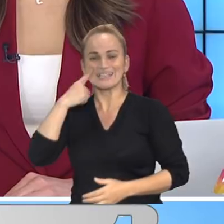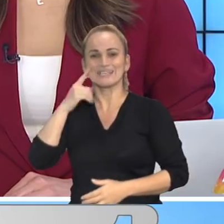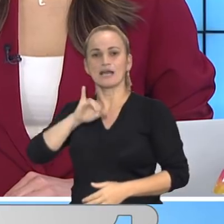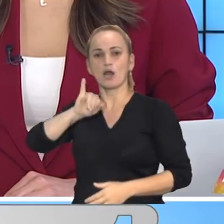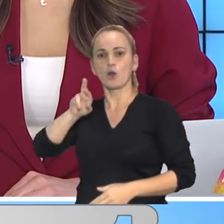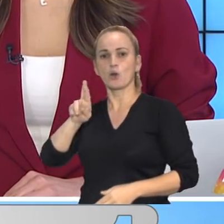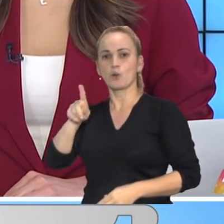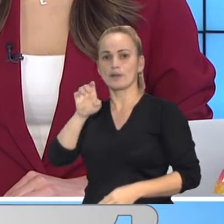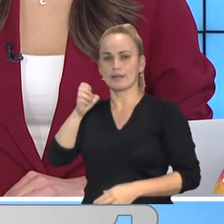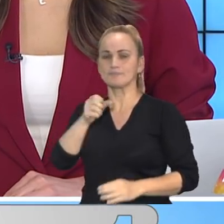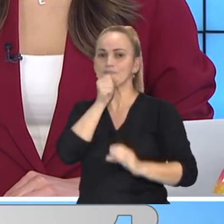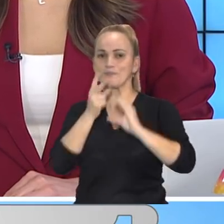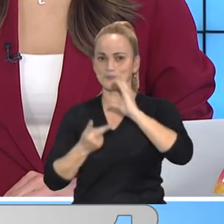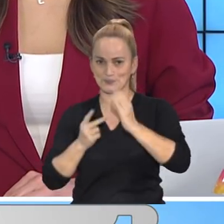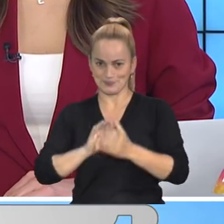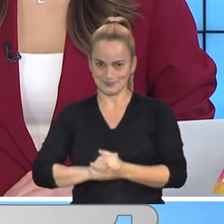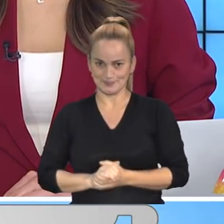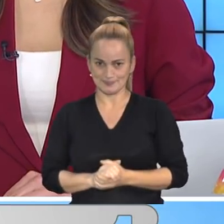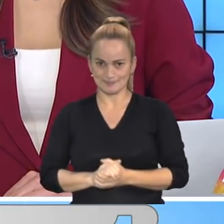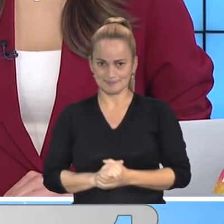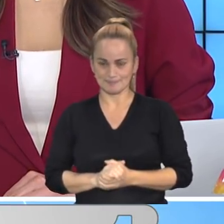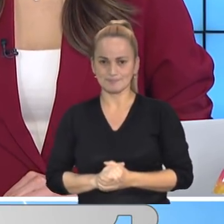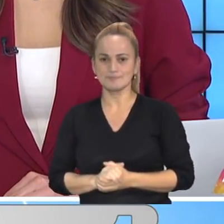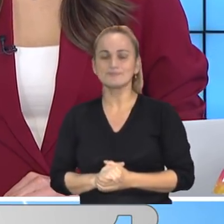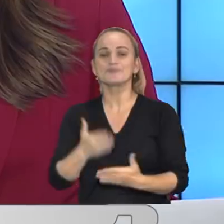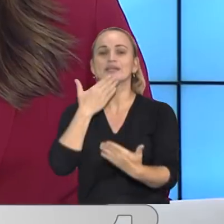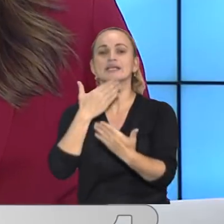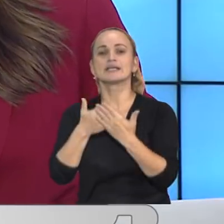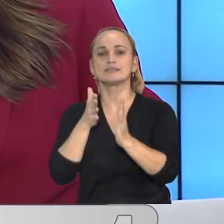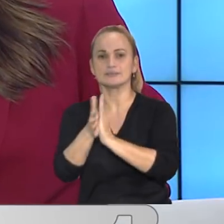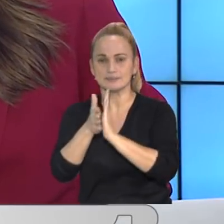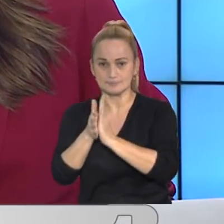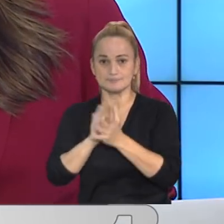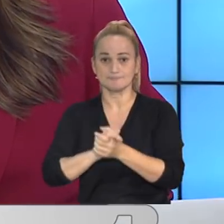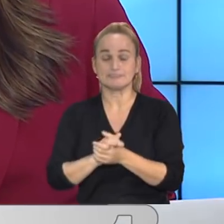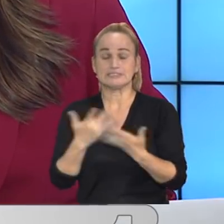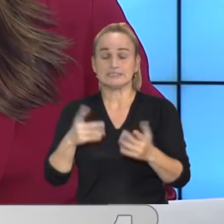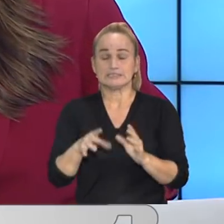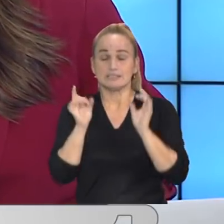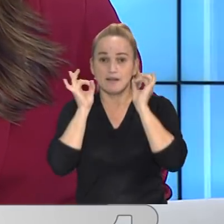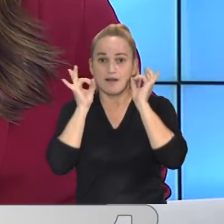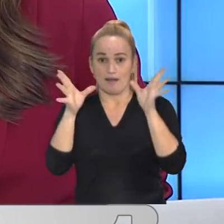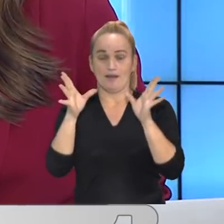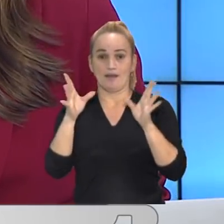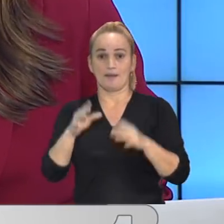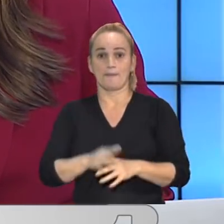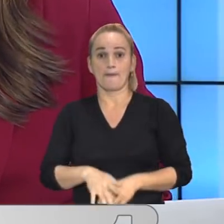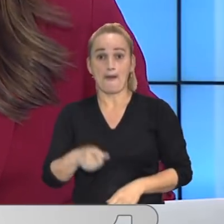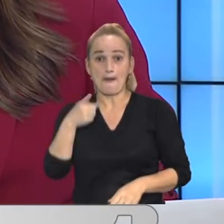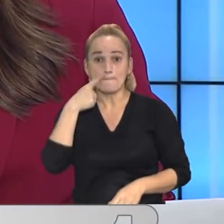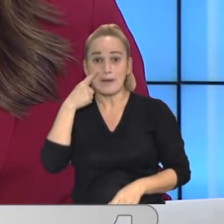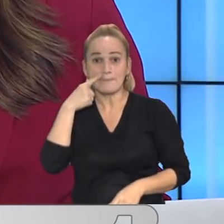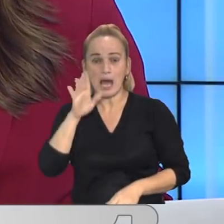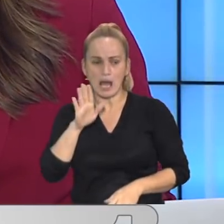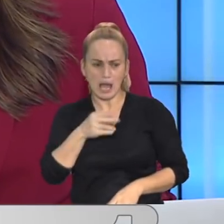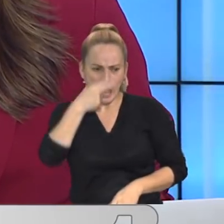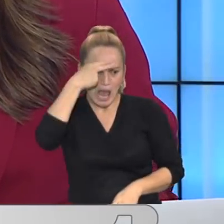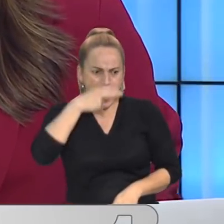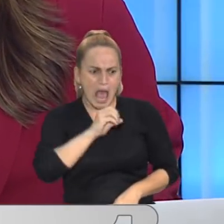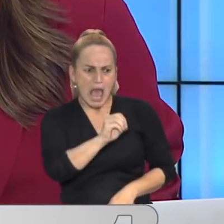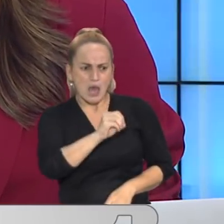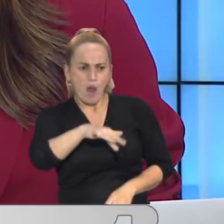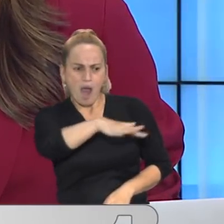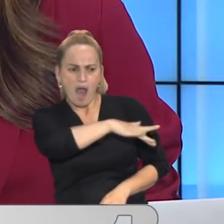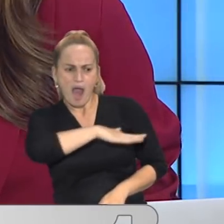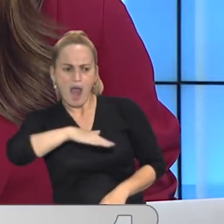Jorge Castro, Noticentro 1, CMI. Jorge, muchas gracias. Insólito, un padre encontró el cuerpo de su hijo en zona